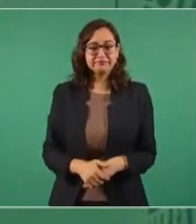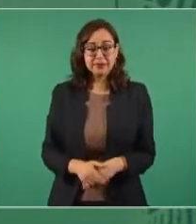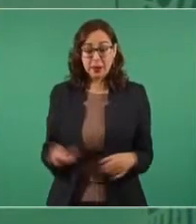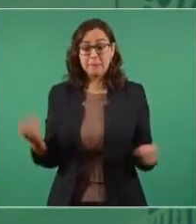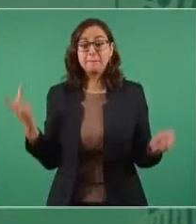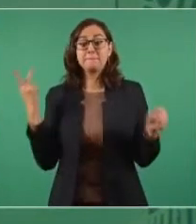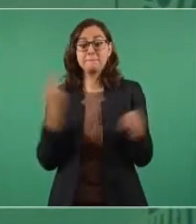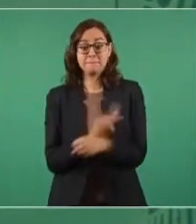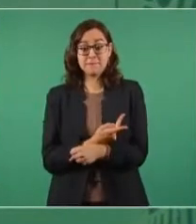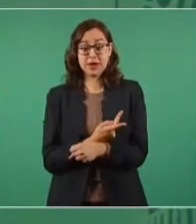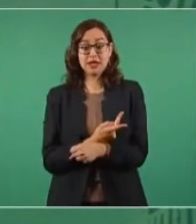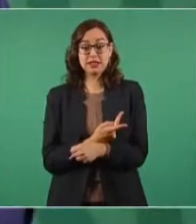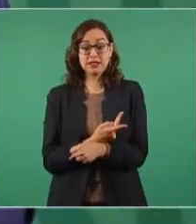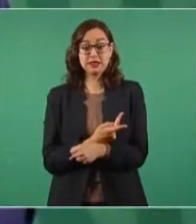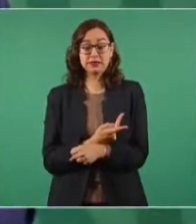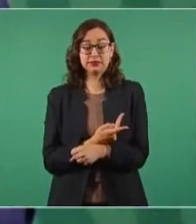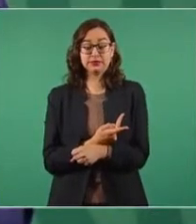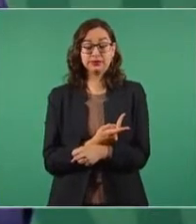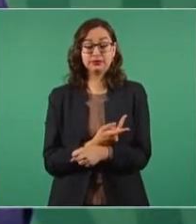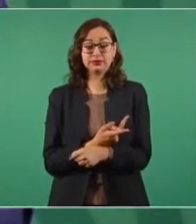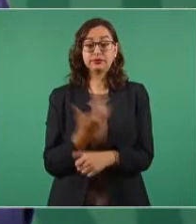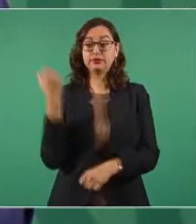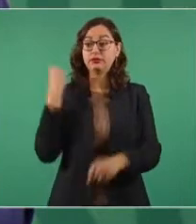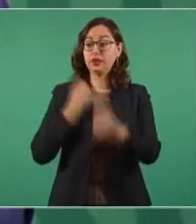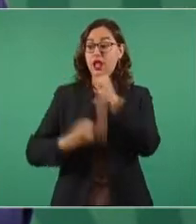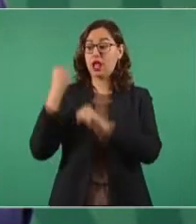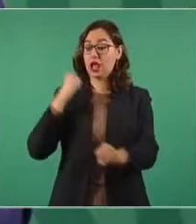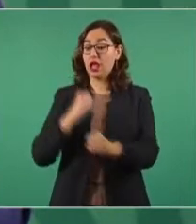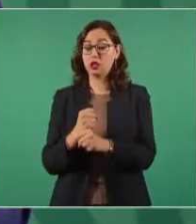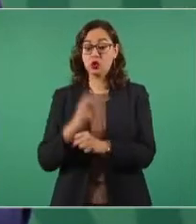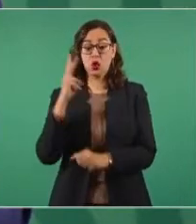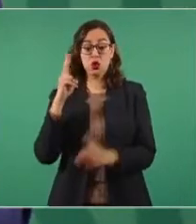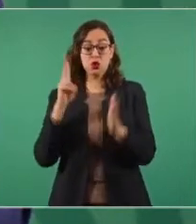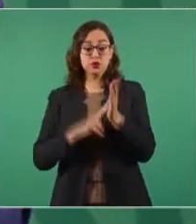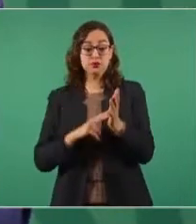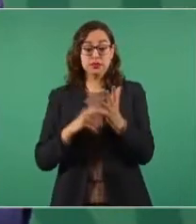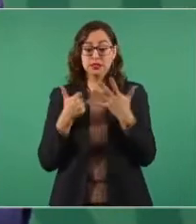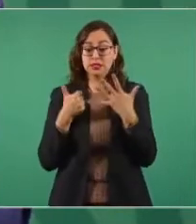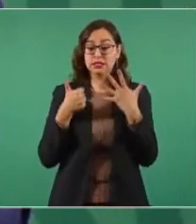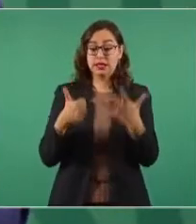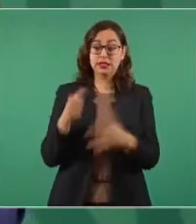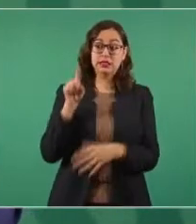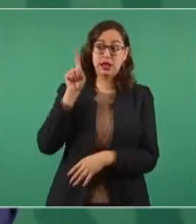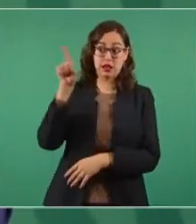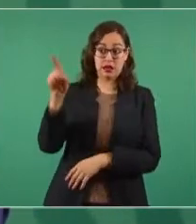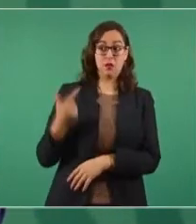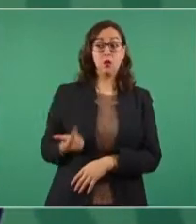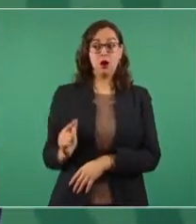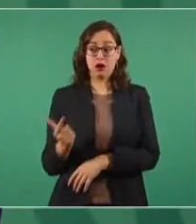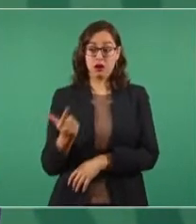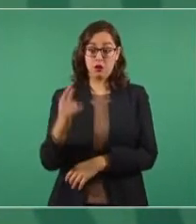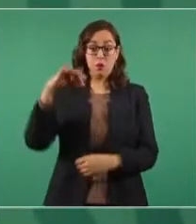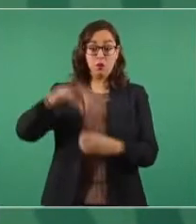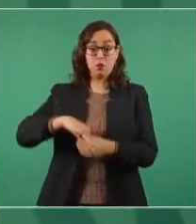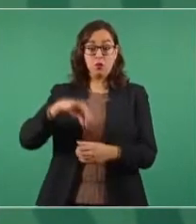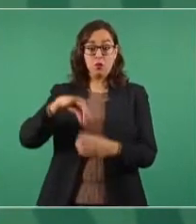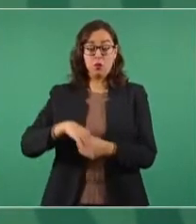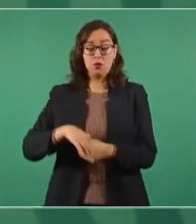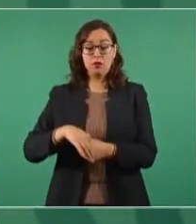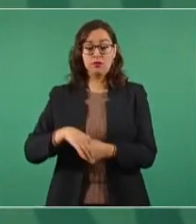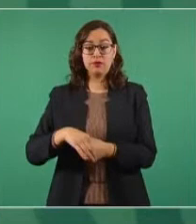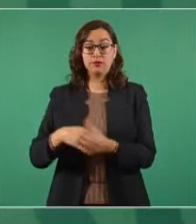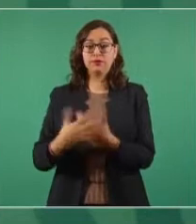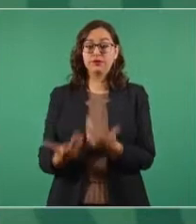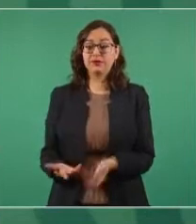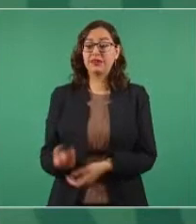en la elección precisamente del 2006 de guanajuato le dieron un a felipe